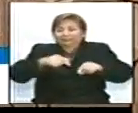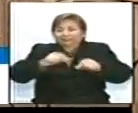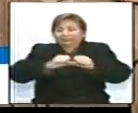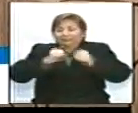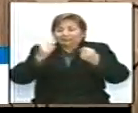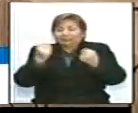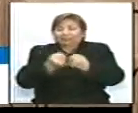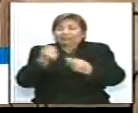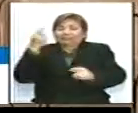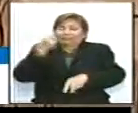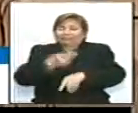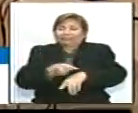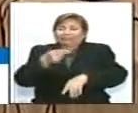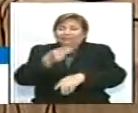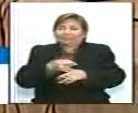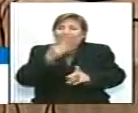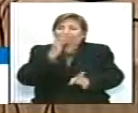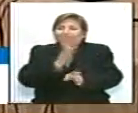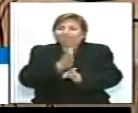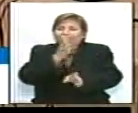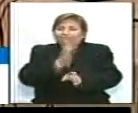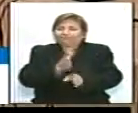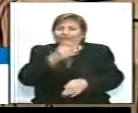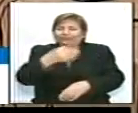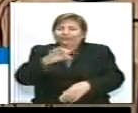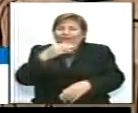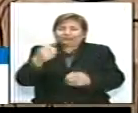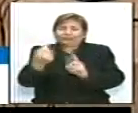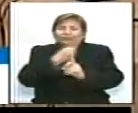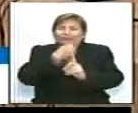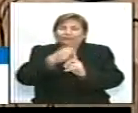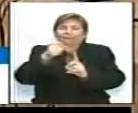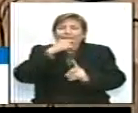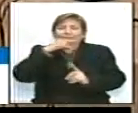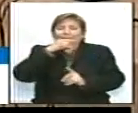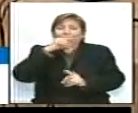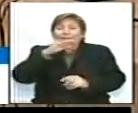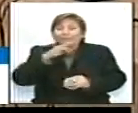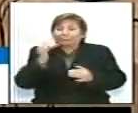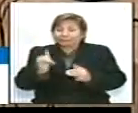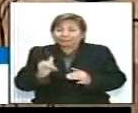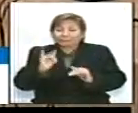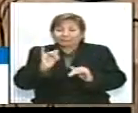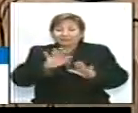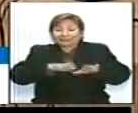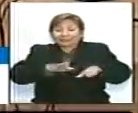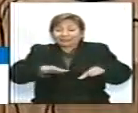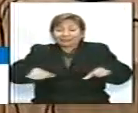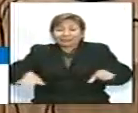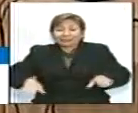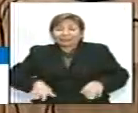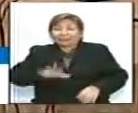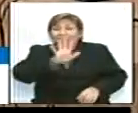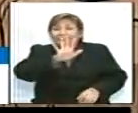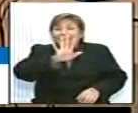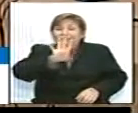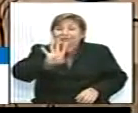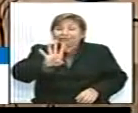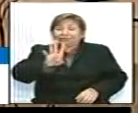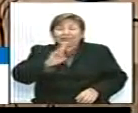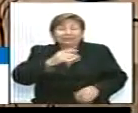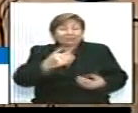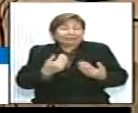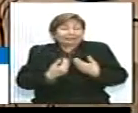y se denuncia permanentemente de la violencia contra la mujer y contra los menores de edad. Y que el 54% no tenga